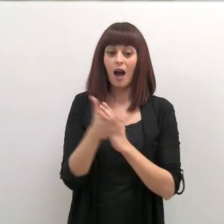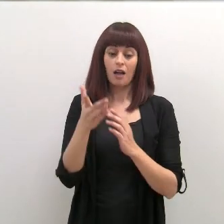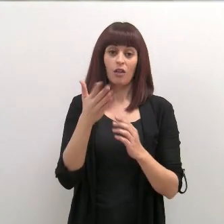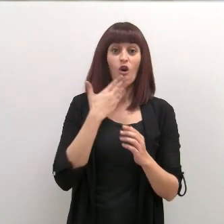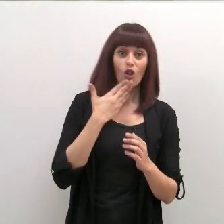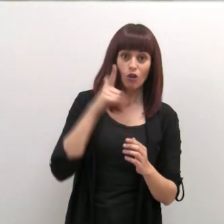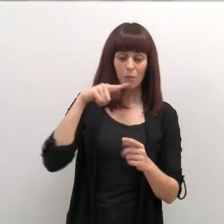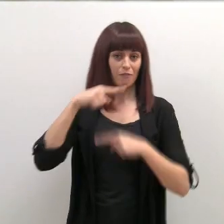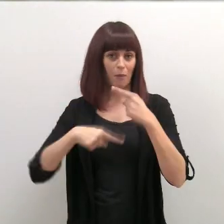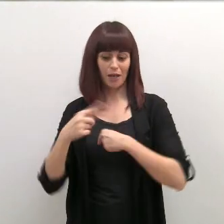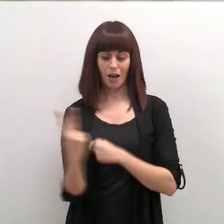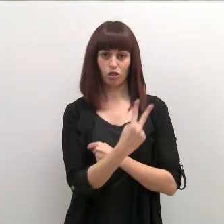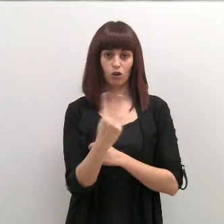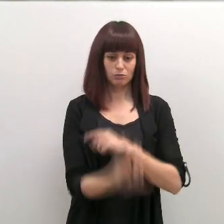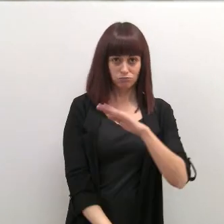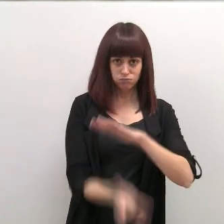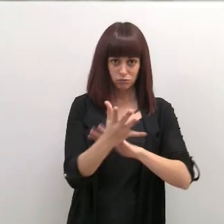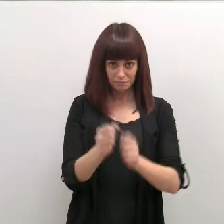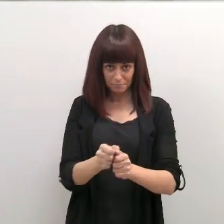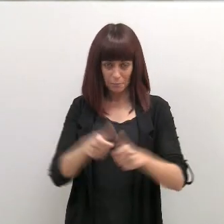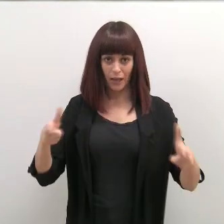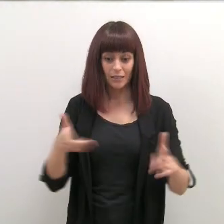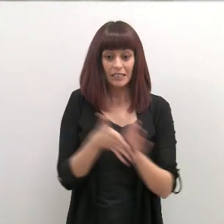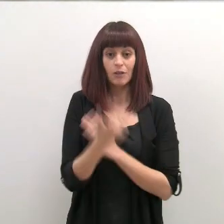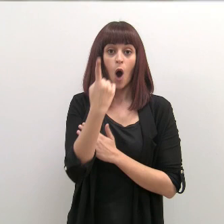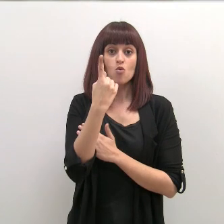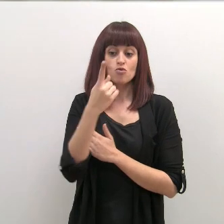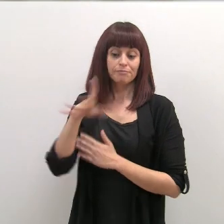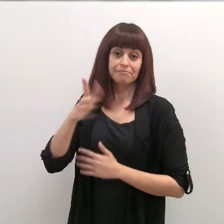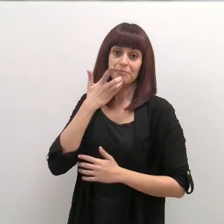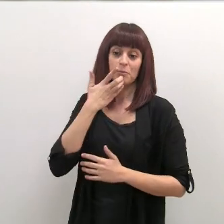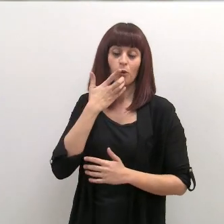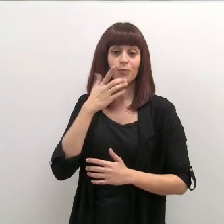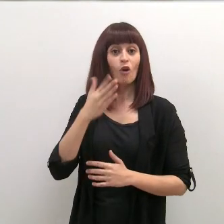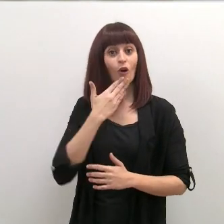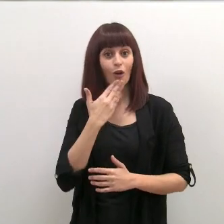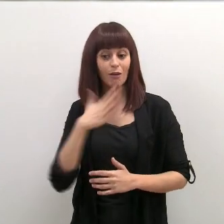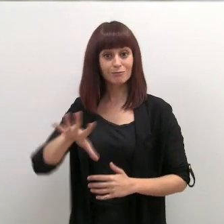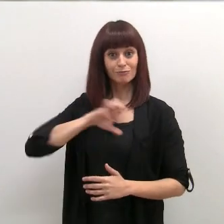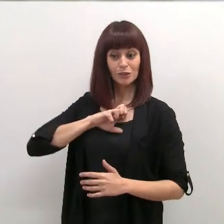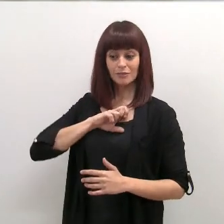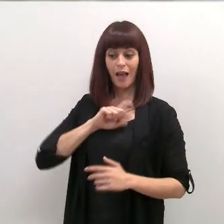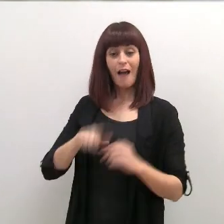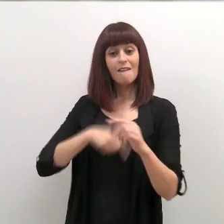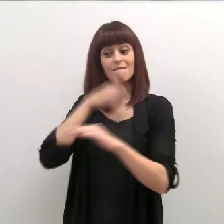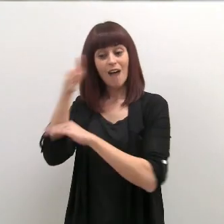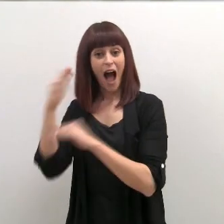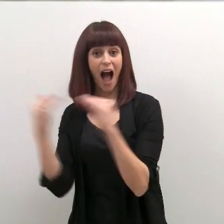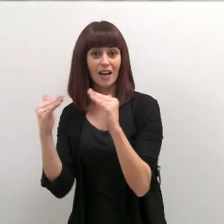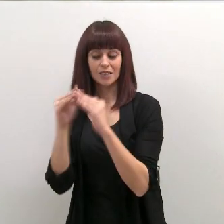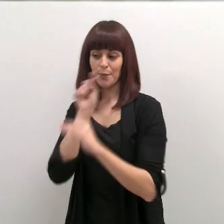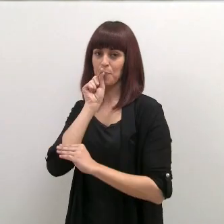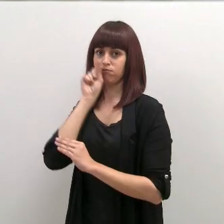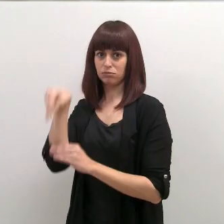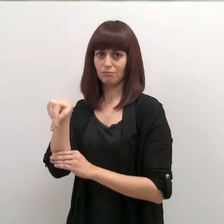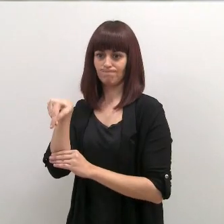muchas ocasiones lo que ha ocurrido es que un contagio en el ocio se ha llevado a la familia y ha habido brotes